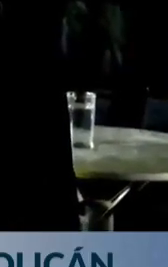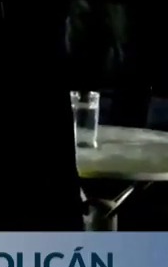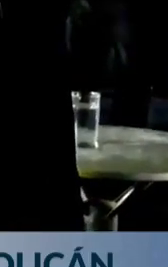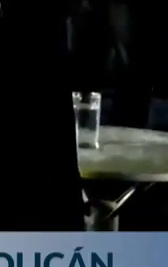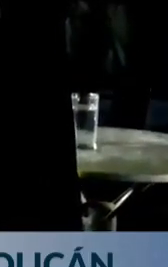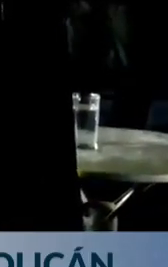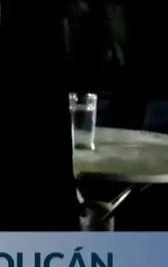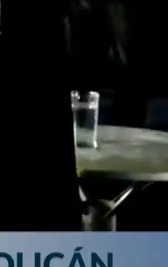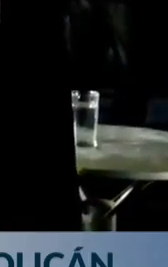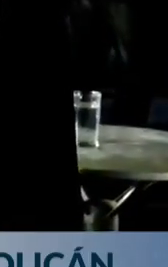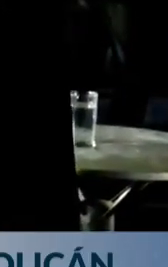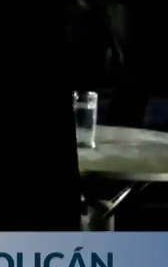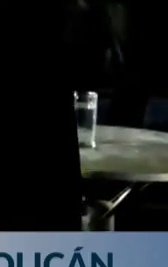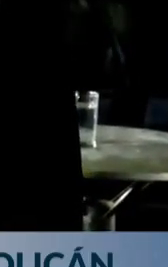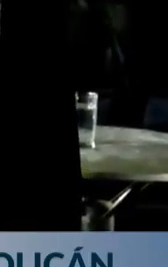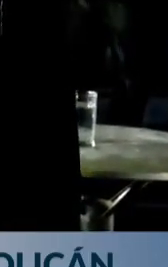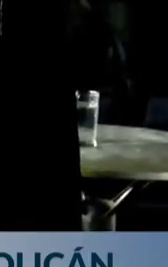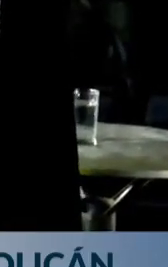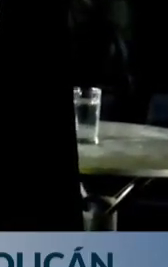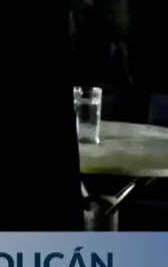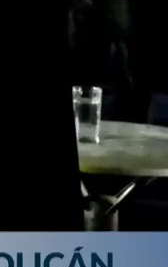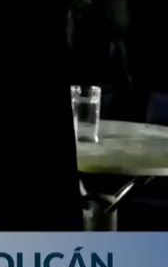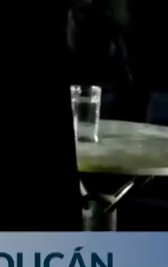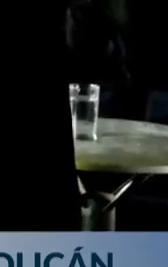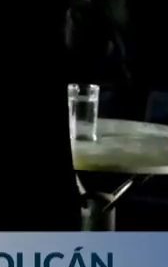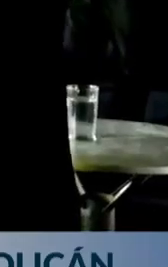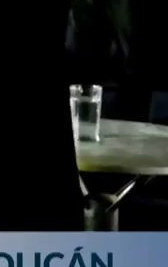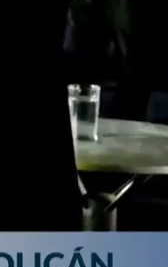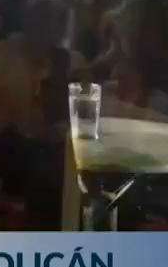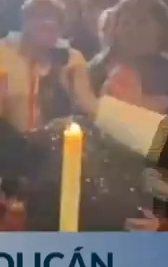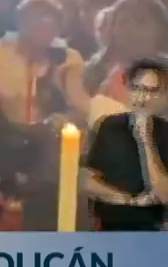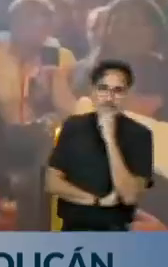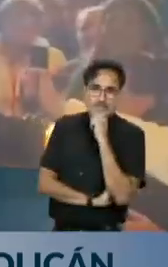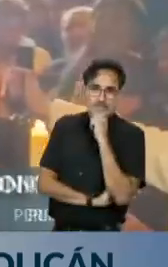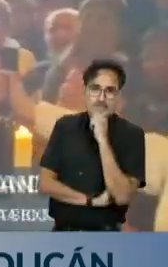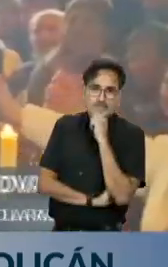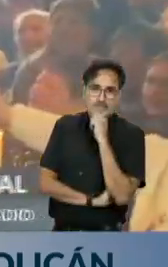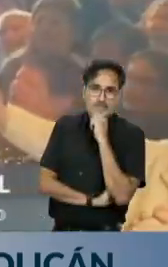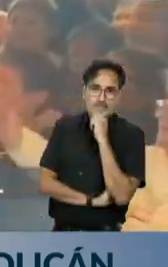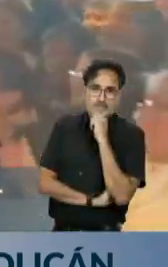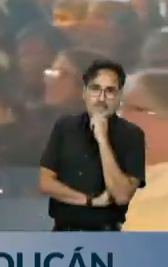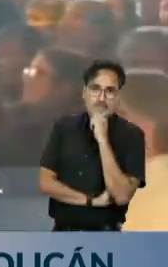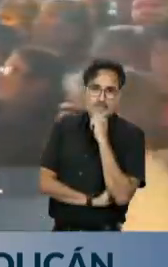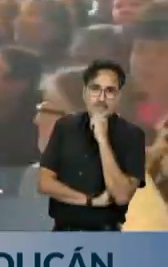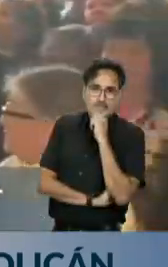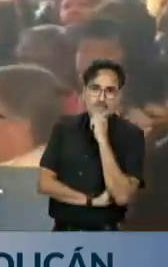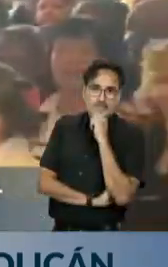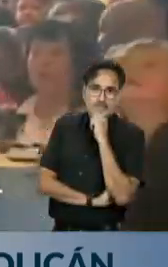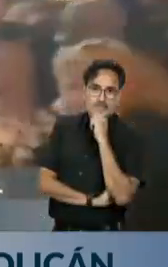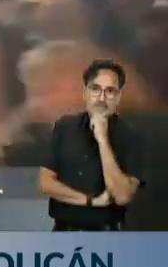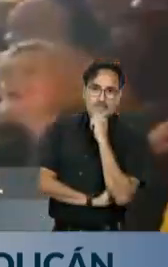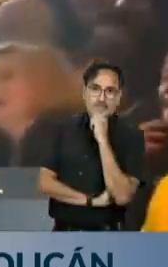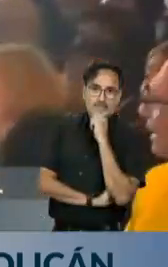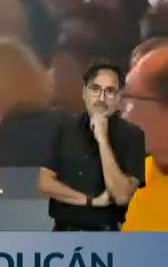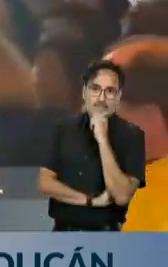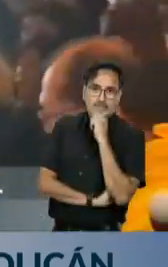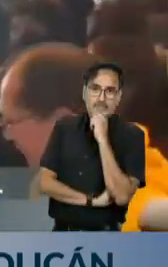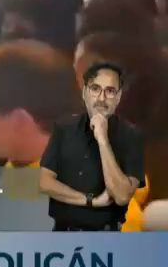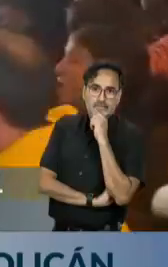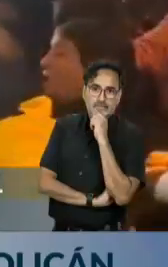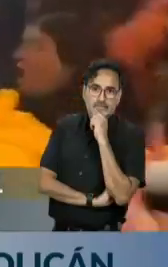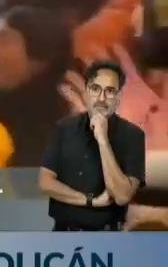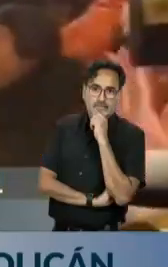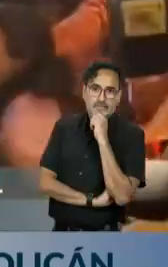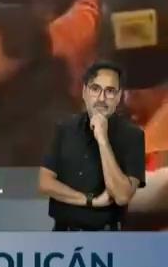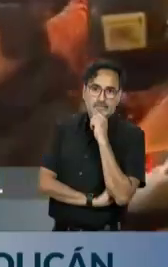le contestaba a la gente. Desde la Sociedad Chilena de Intérpretes Musicales, SCD, su presidente, Rodrigo Osorio,